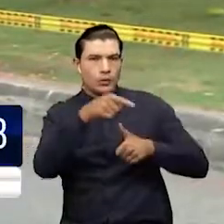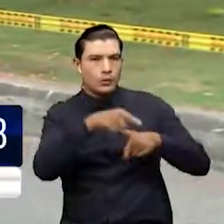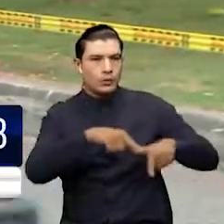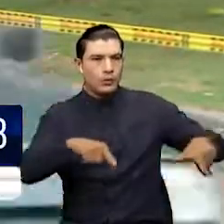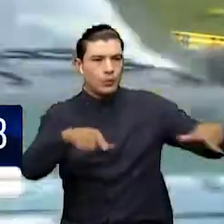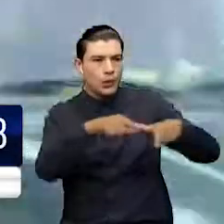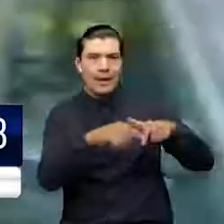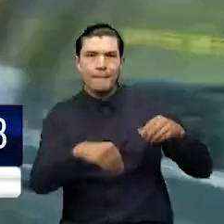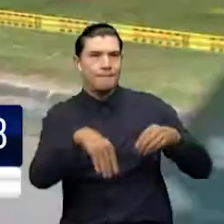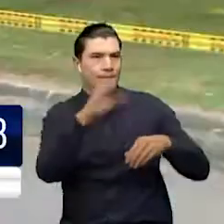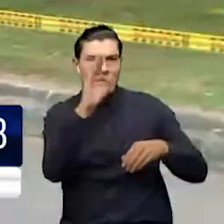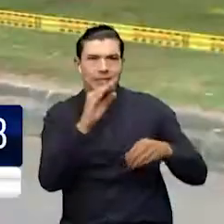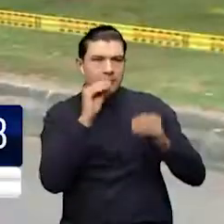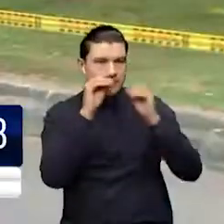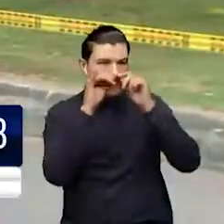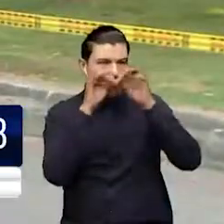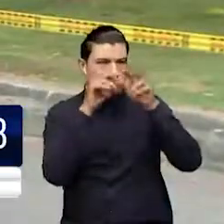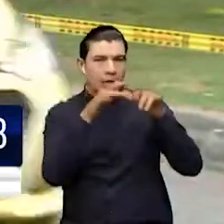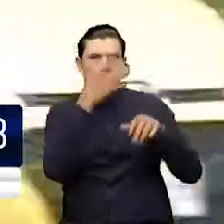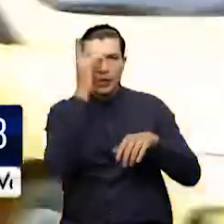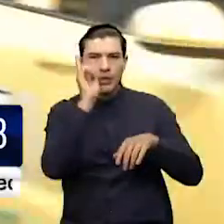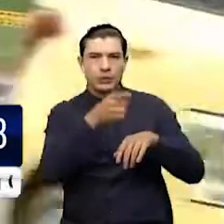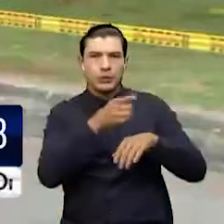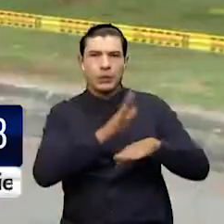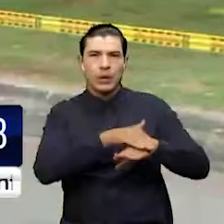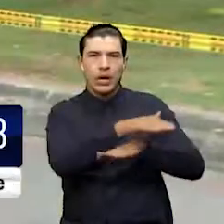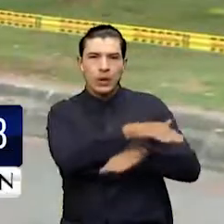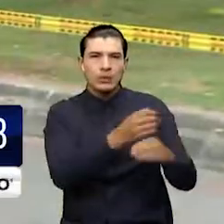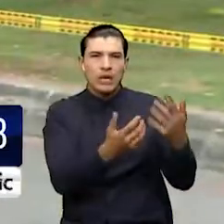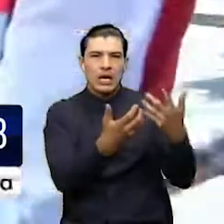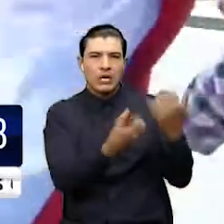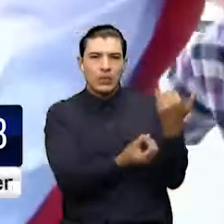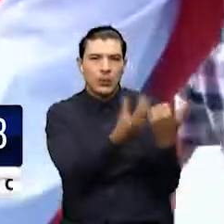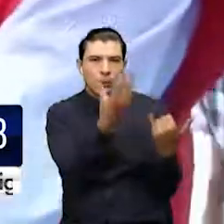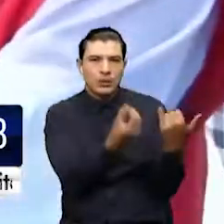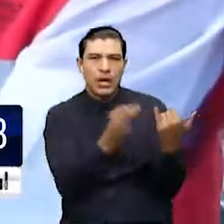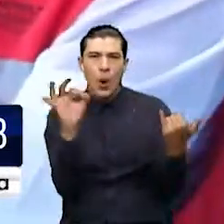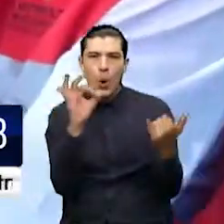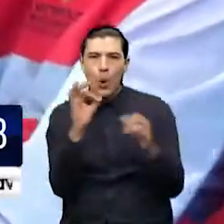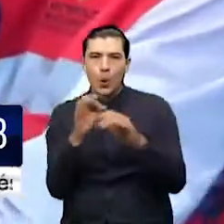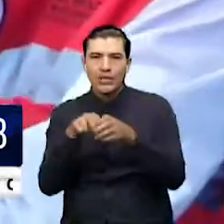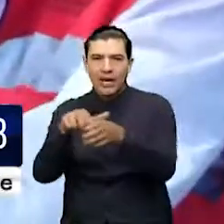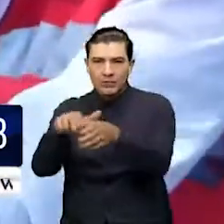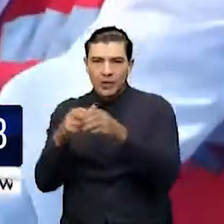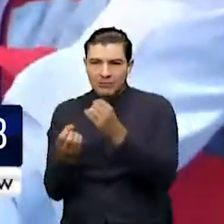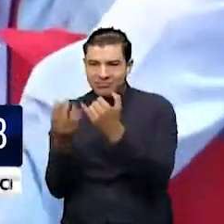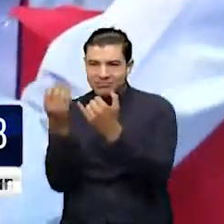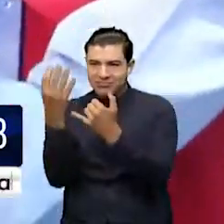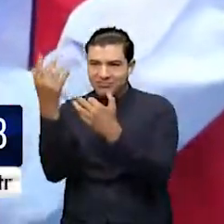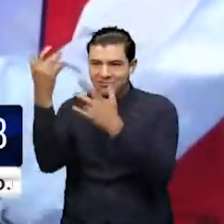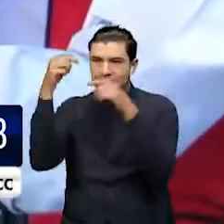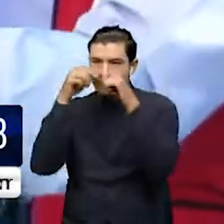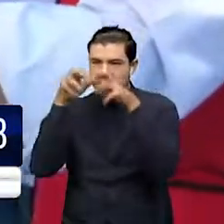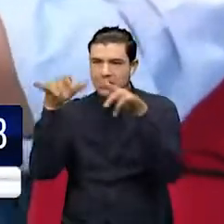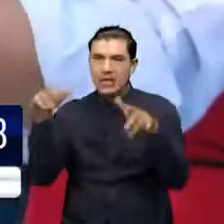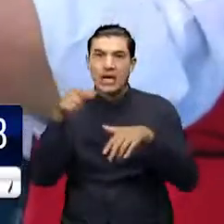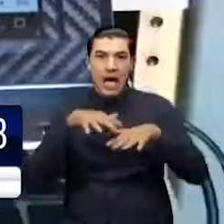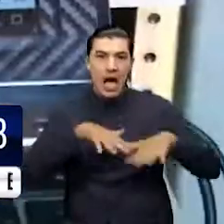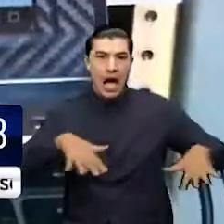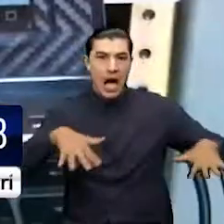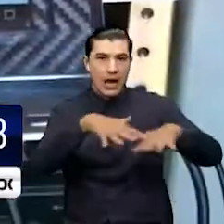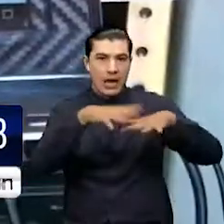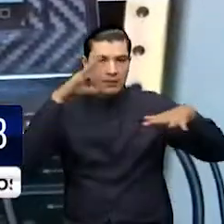bucaramanga generados por el transporte y las industrias veamos el área metropolitana de bucaramanga junto con la